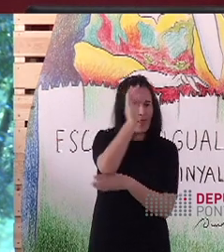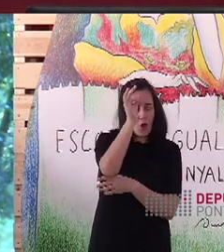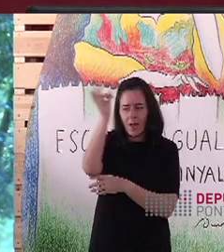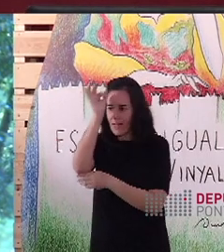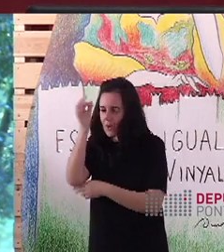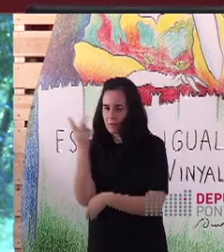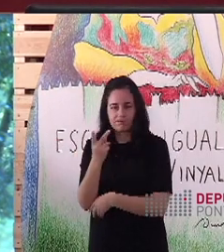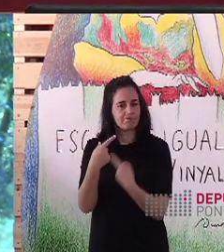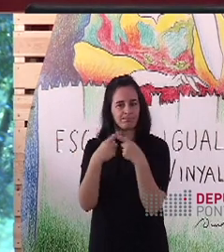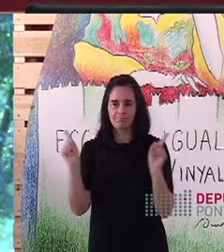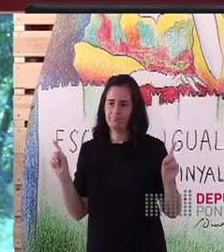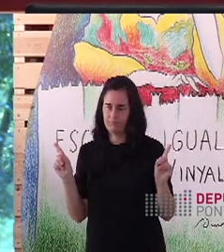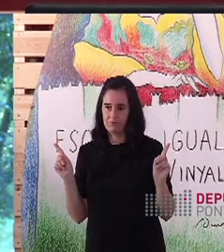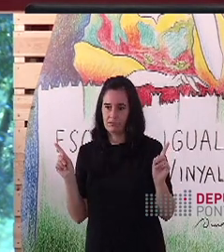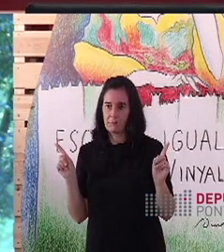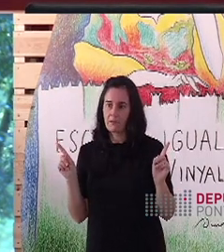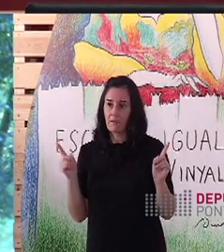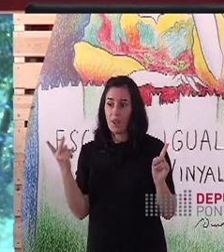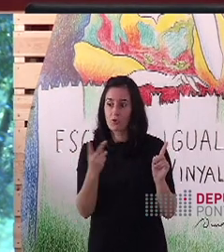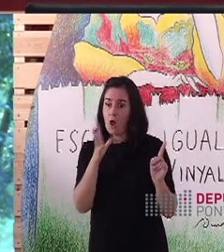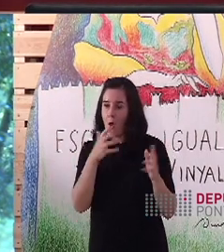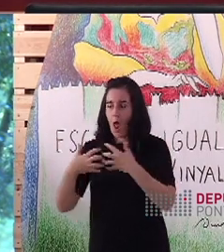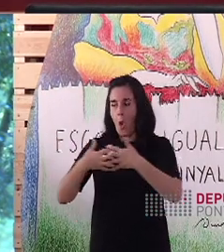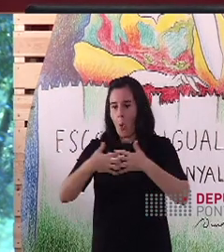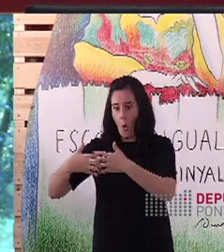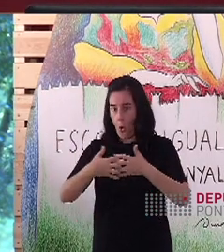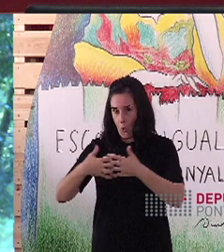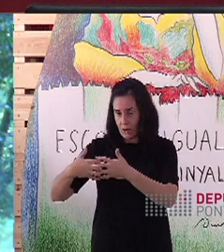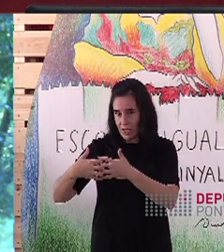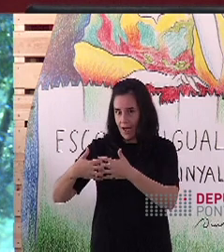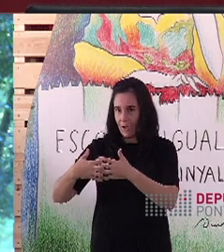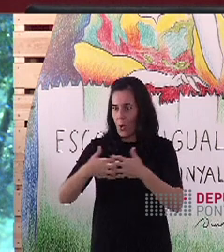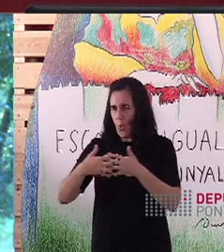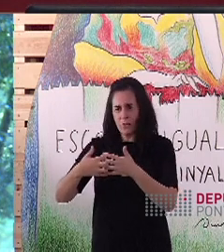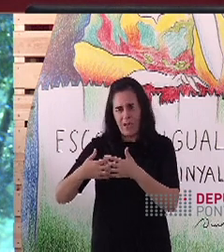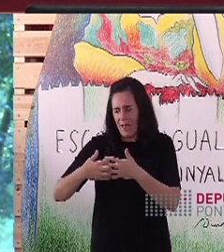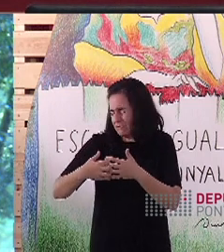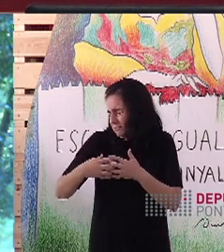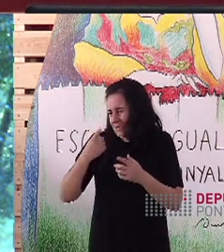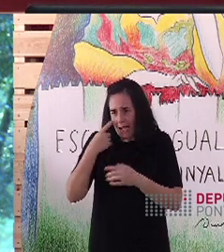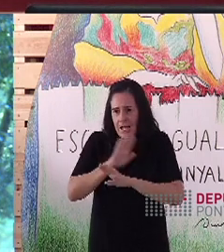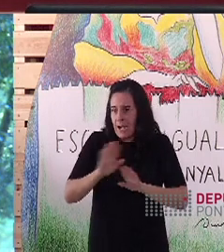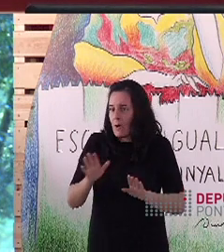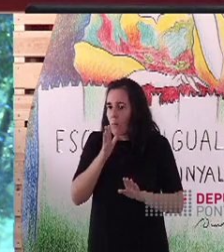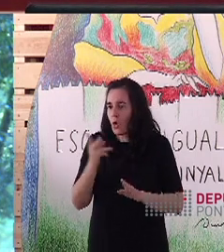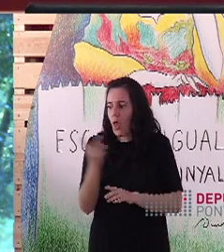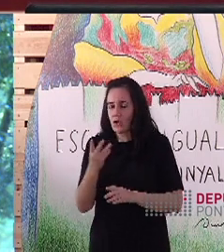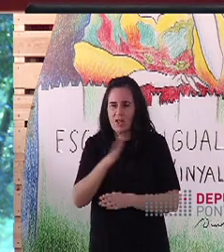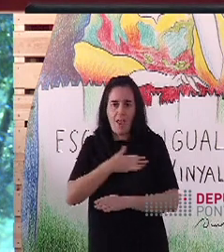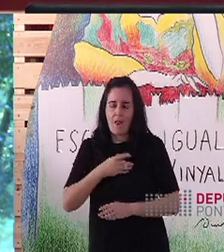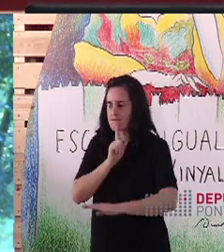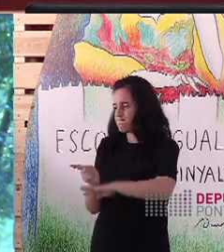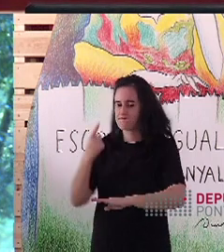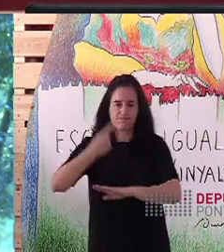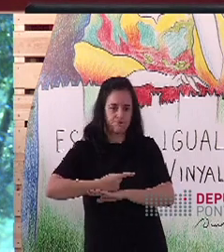son diferentes, que están librando una lucha, y es una lucha titánica, por imponer su discurso,